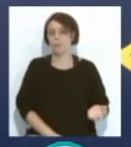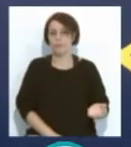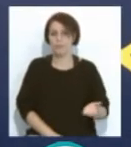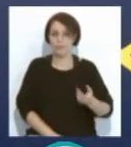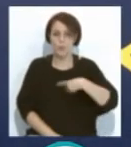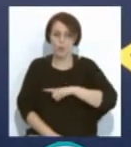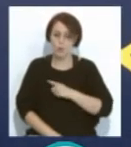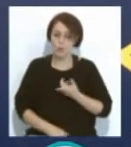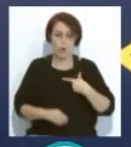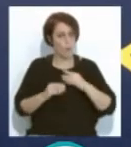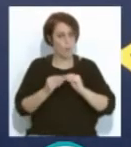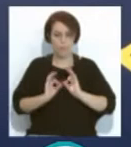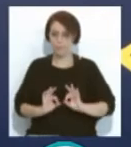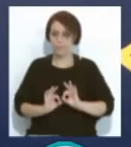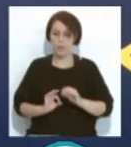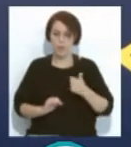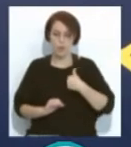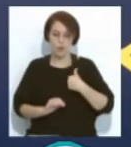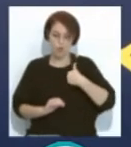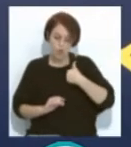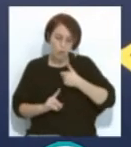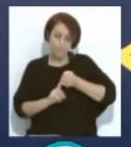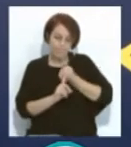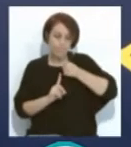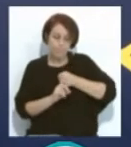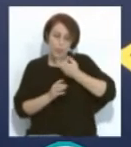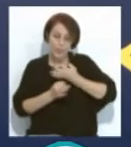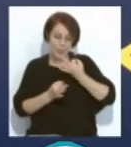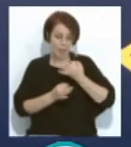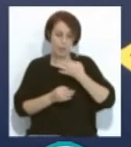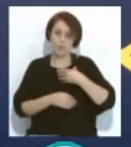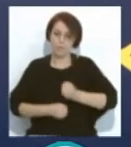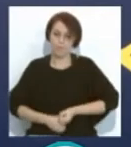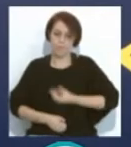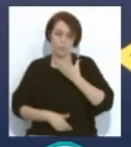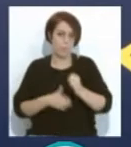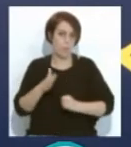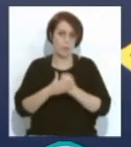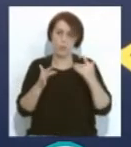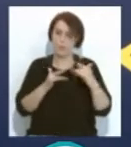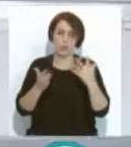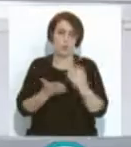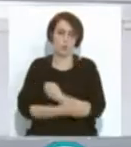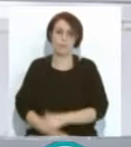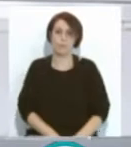estamos como estamos y el que tengo que apretar las tuercas soy yo y tratar de dar el máximo en todos los partidos.